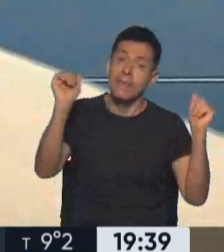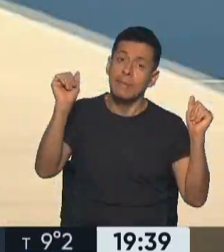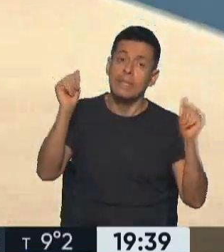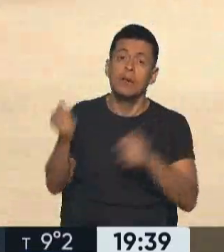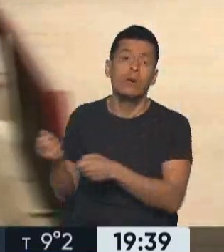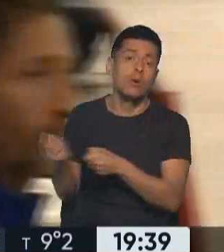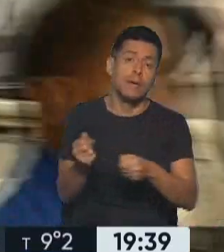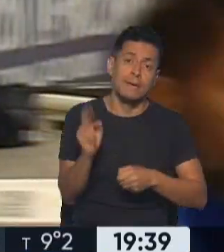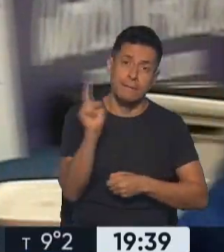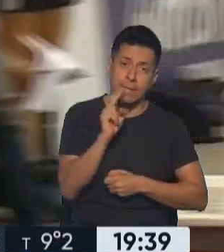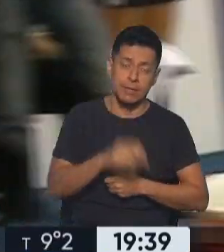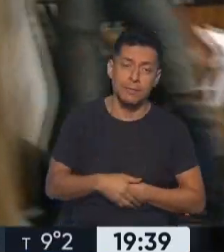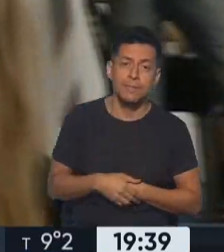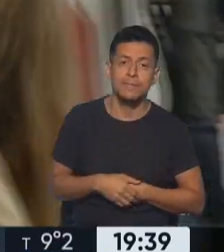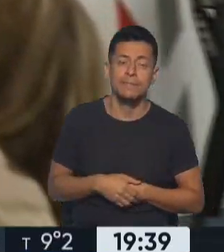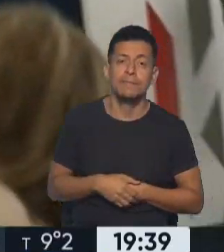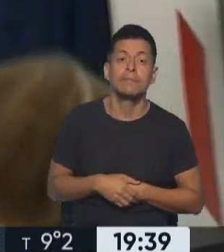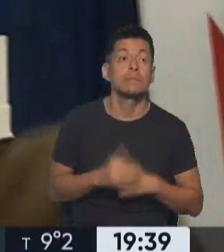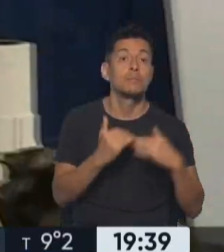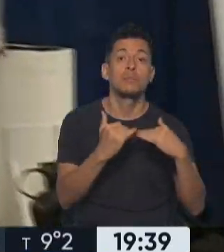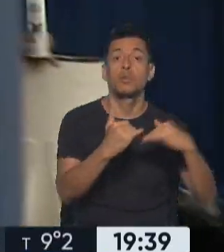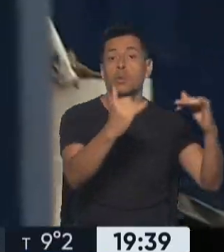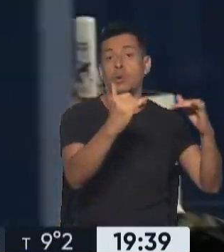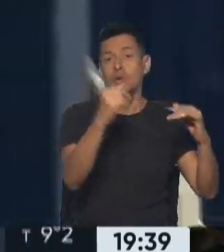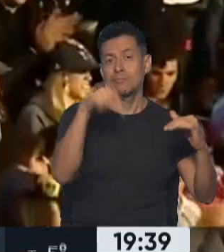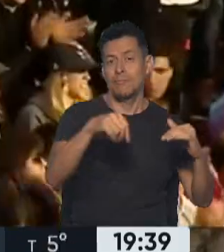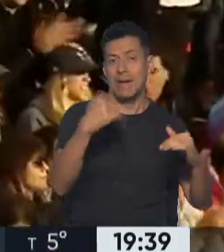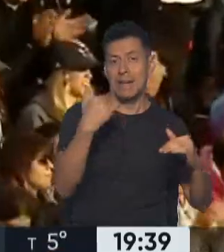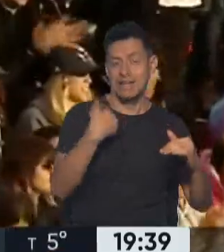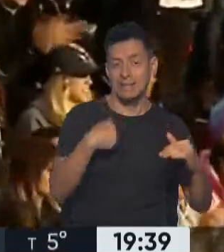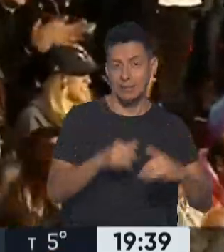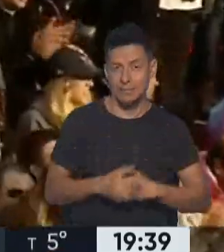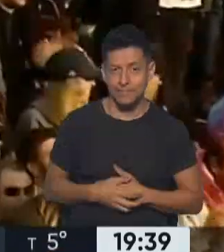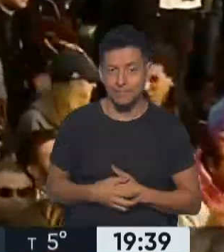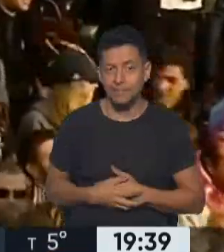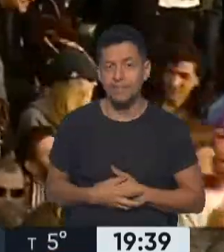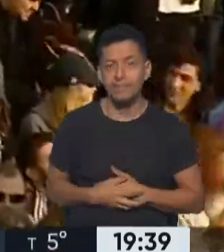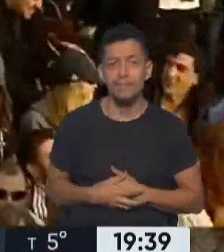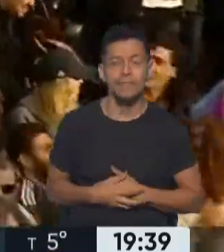hockey femenino ante el público local, ante el público argentino.